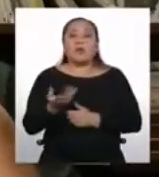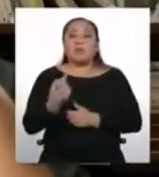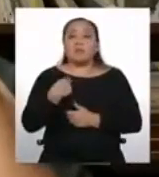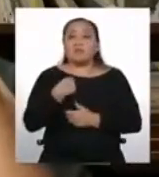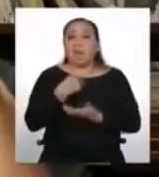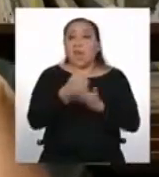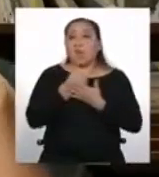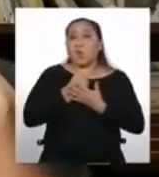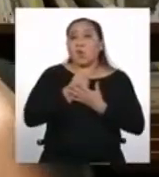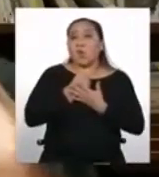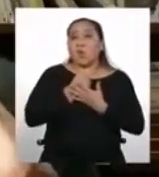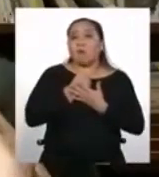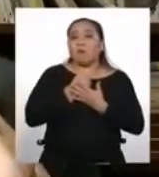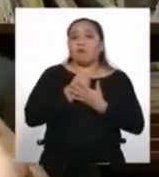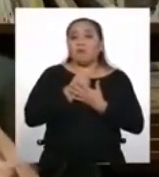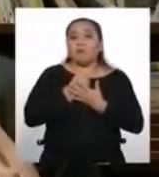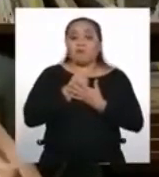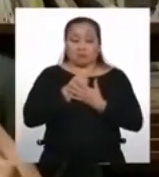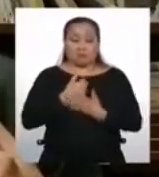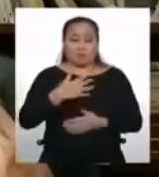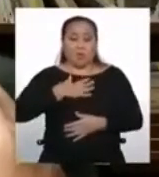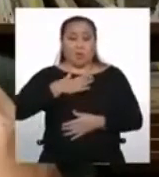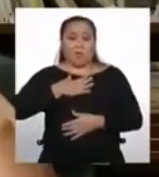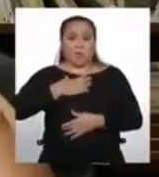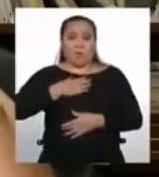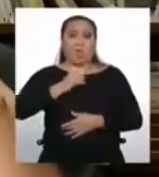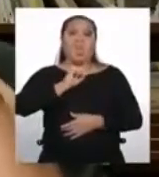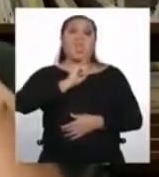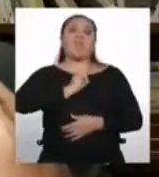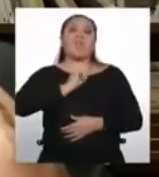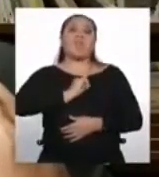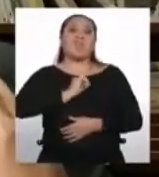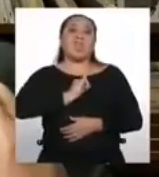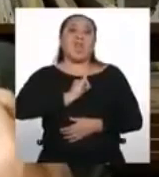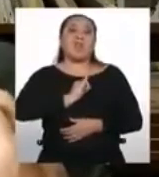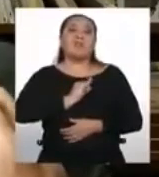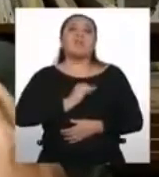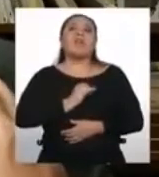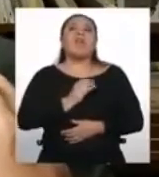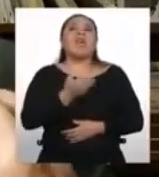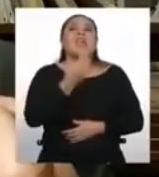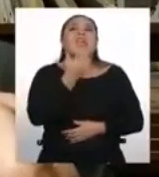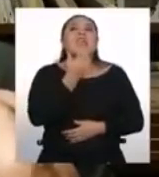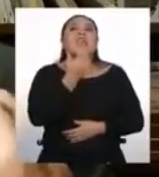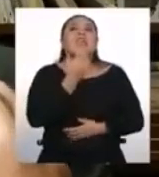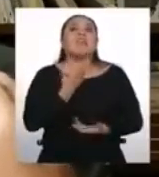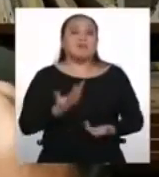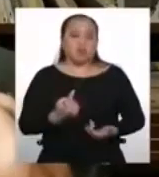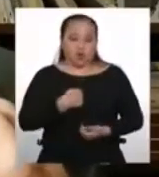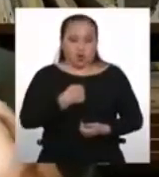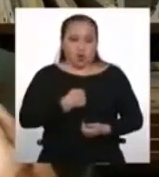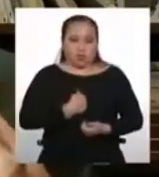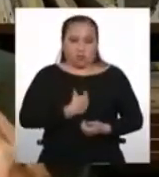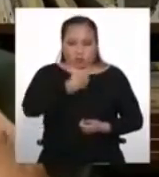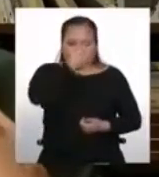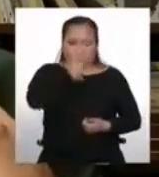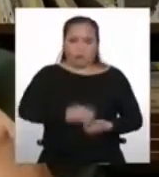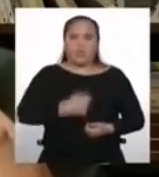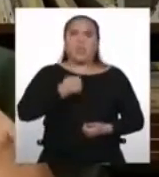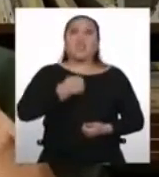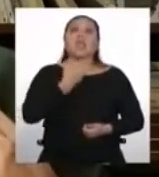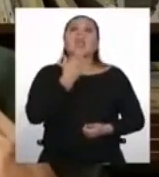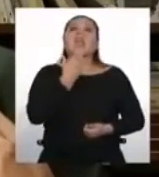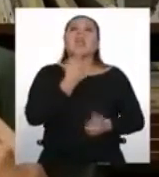construir nuestra identidad, para construir quién queremos ser ante los demás,